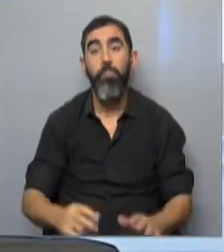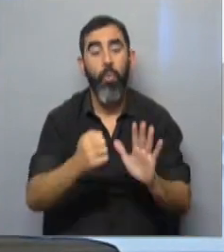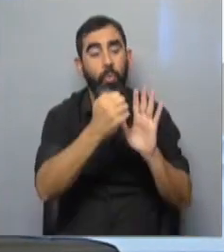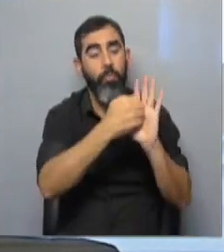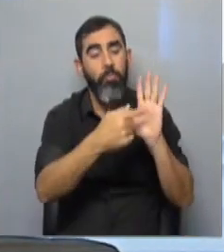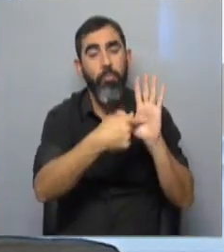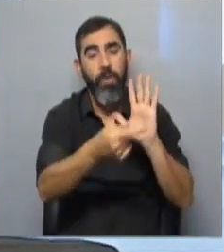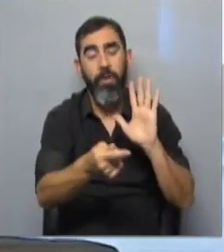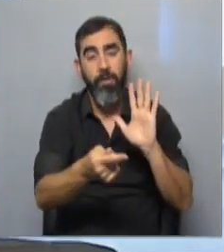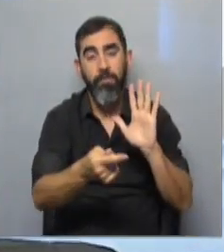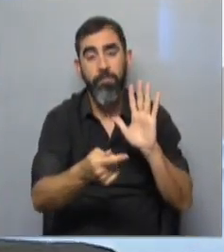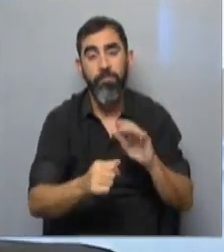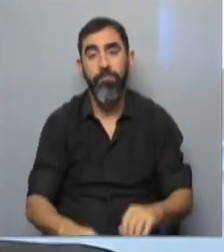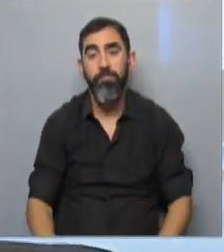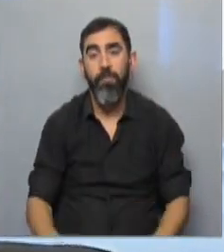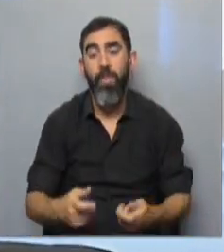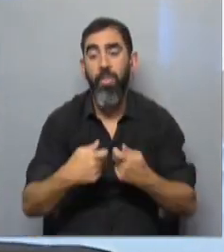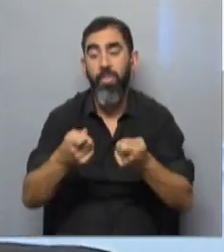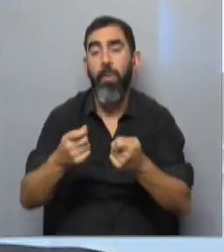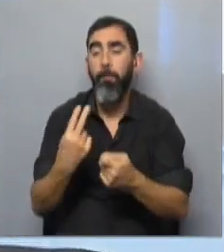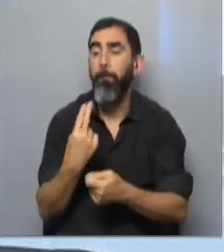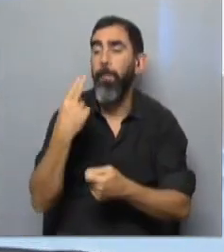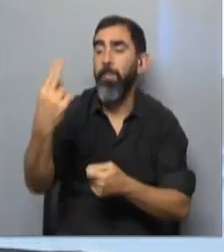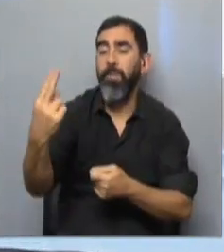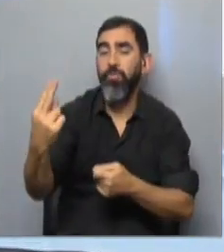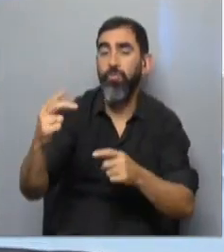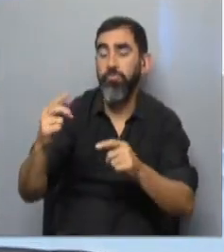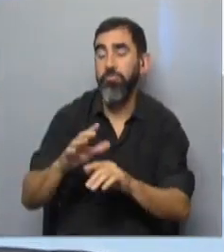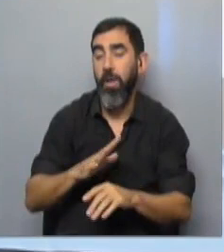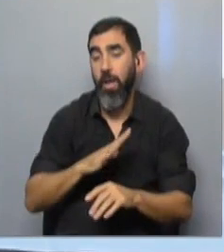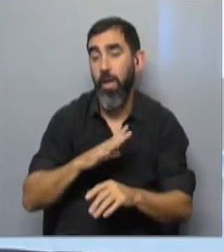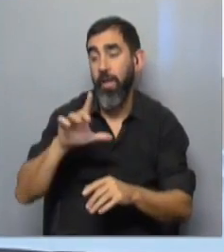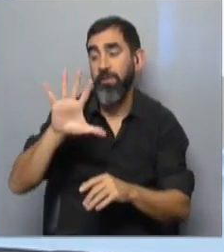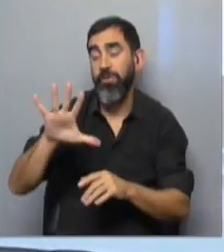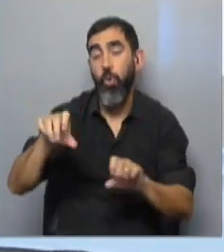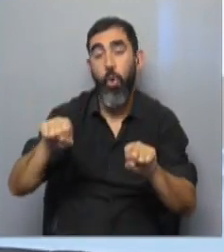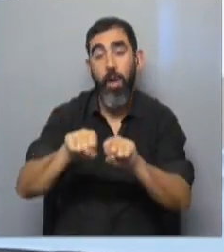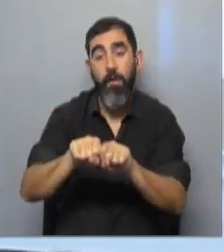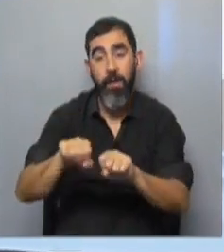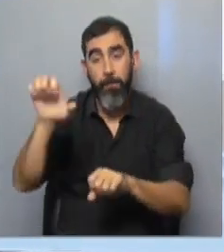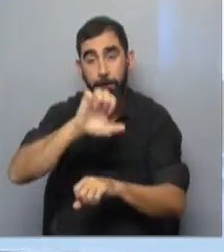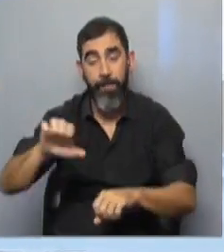decreto, con la definición de otorgar licencias a estos